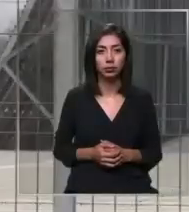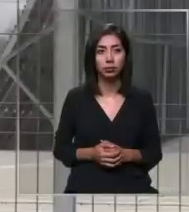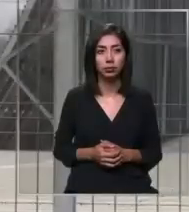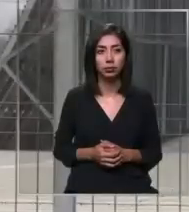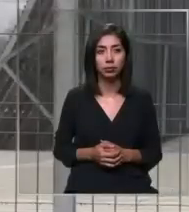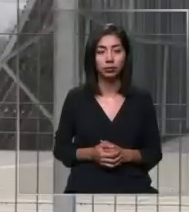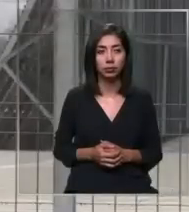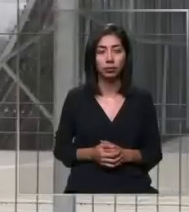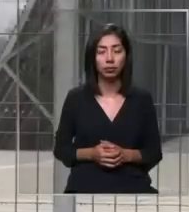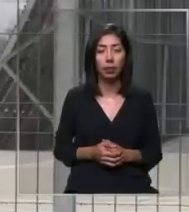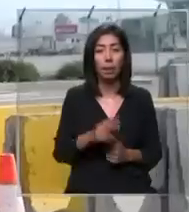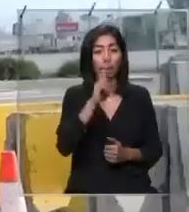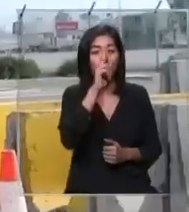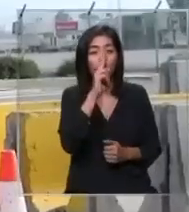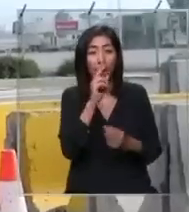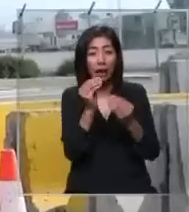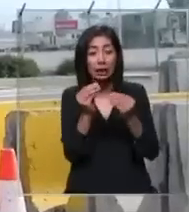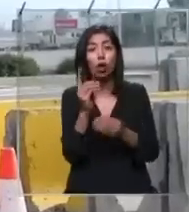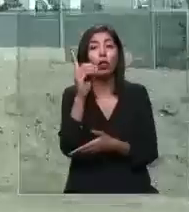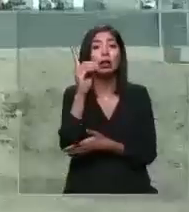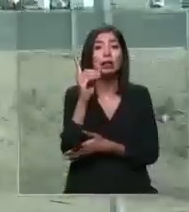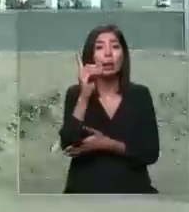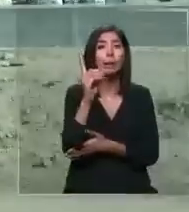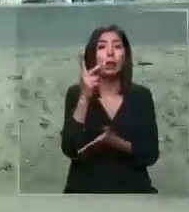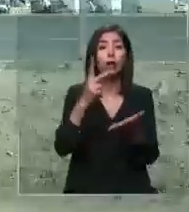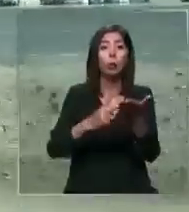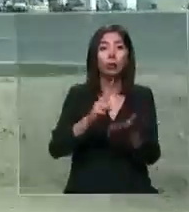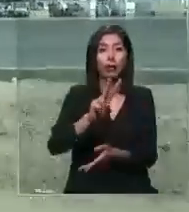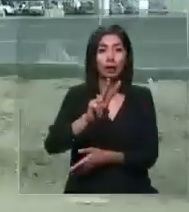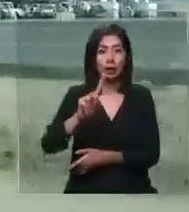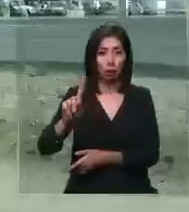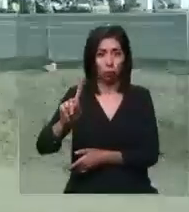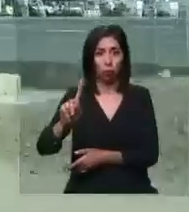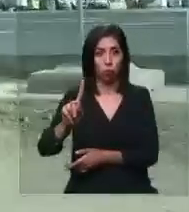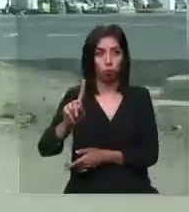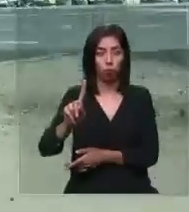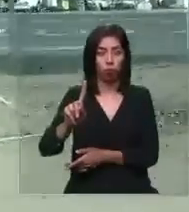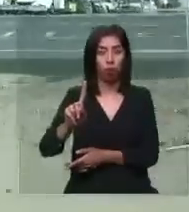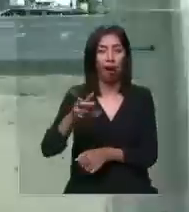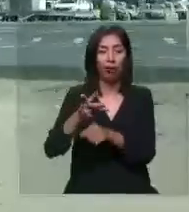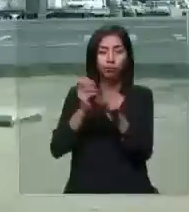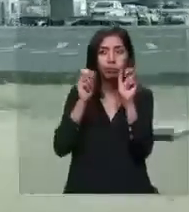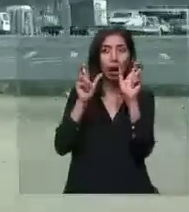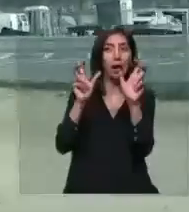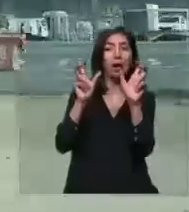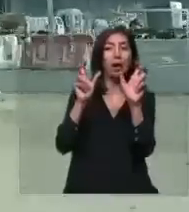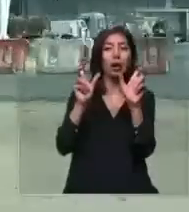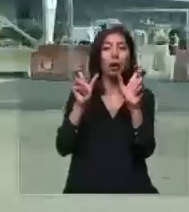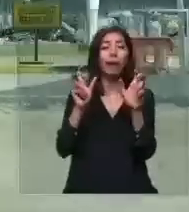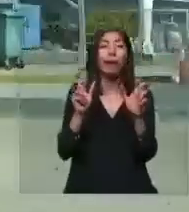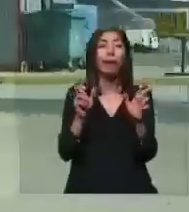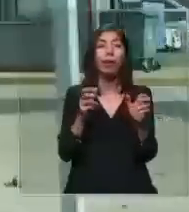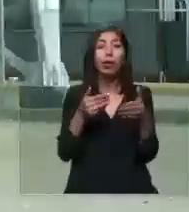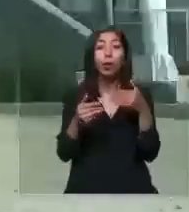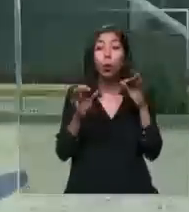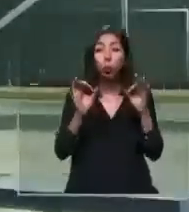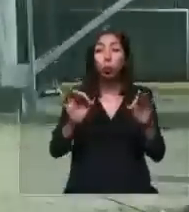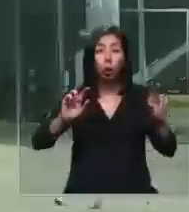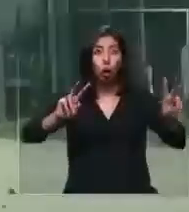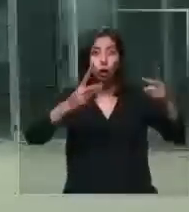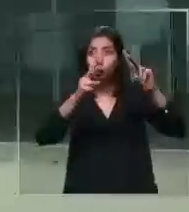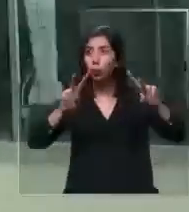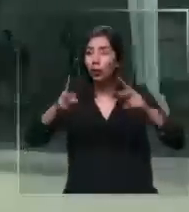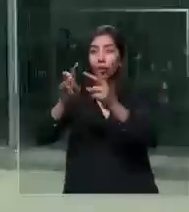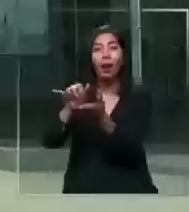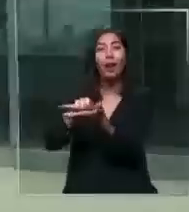Ataque de similares características en diciembre del año 2021 es el que elevó aquella alerta. Un episodio ocurrido en plena remodelación, cuando